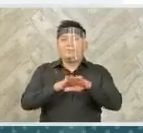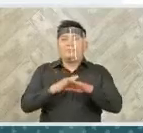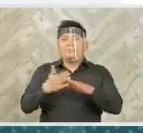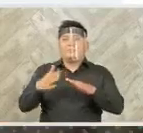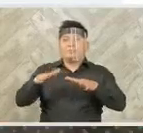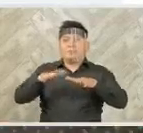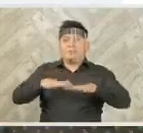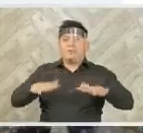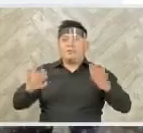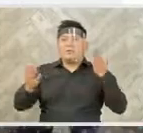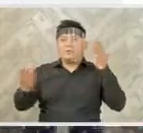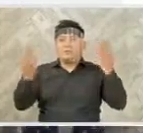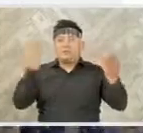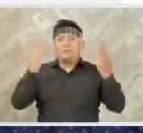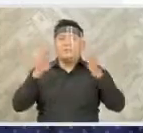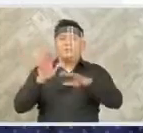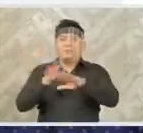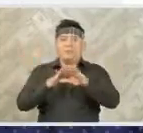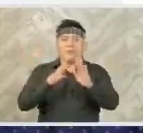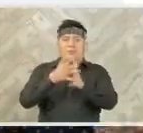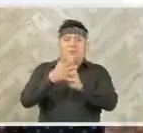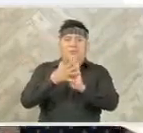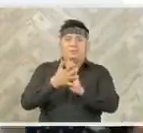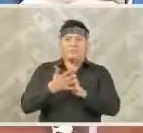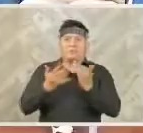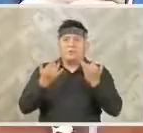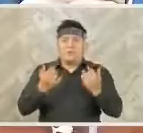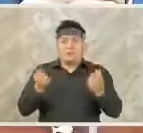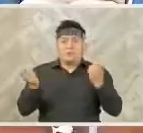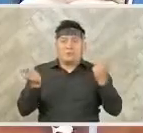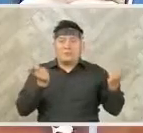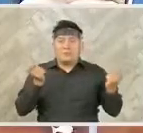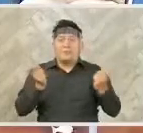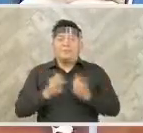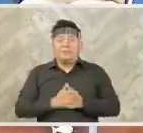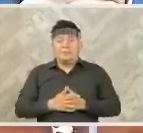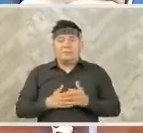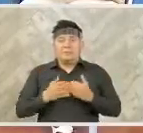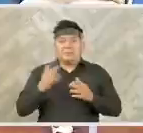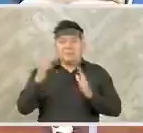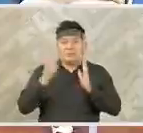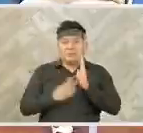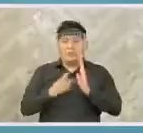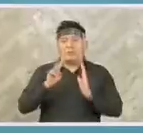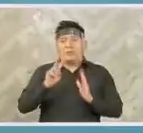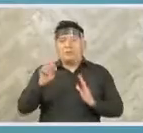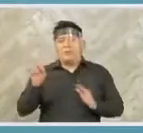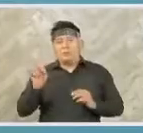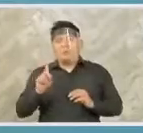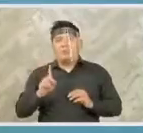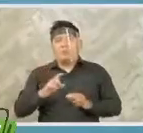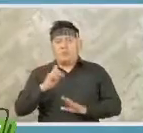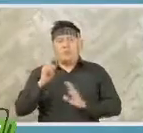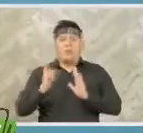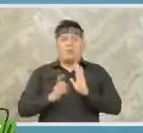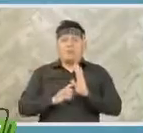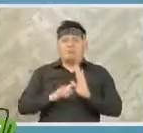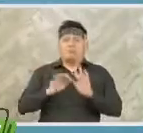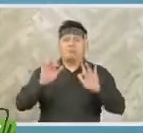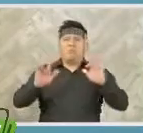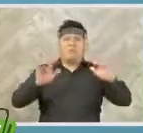rural. Y entonces pues vamos a contarle a la ciudadanía. La estrategia Entornos Protectores regresa en el 2021, regresa completamente